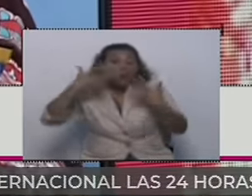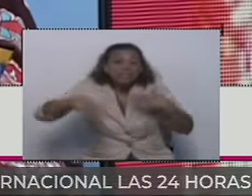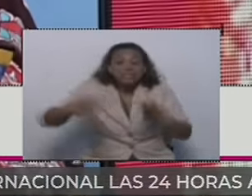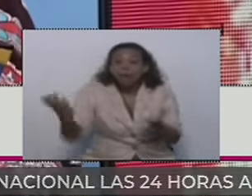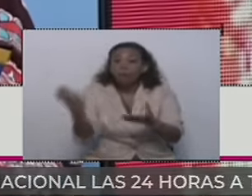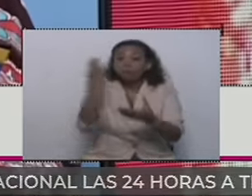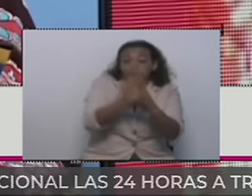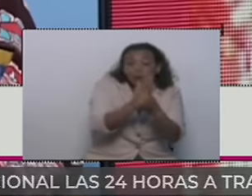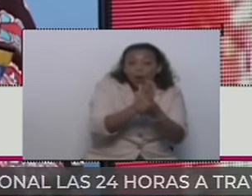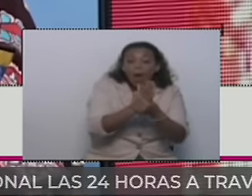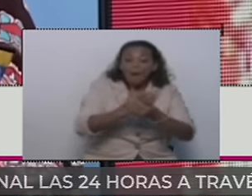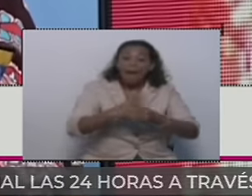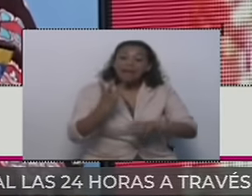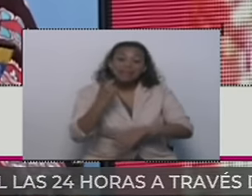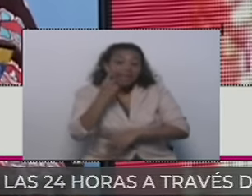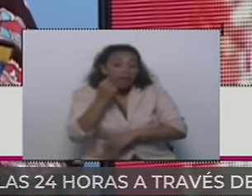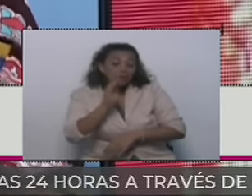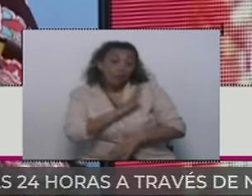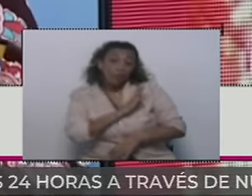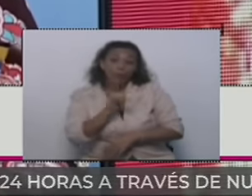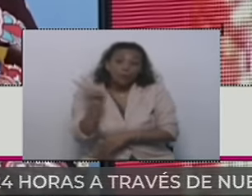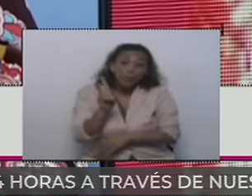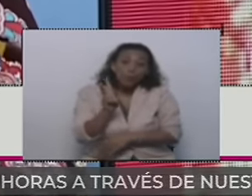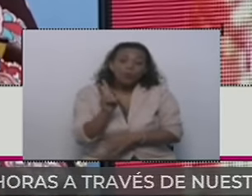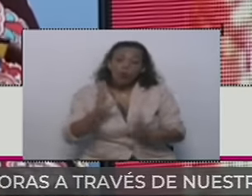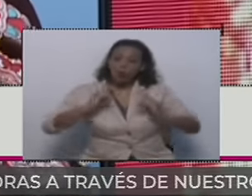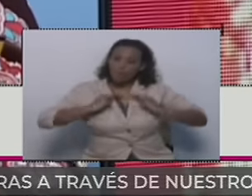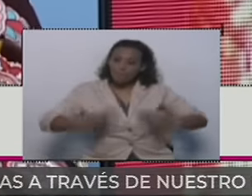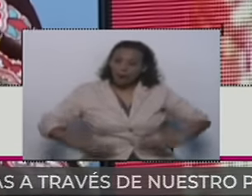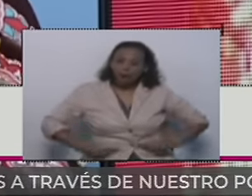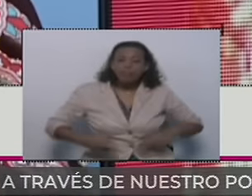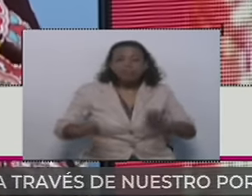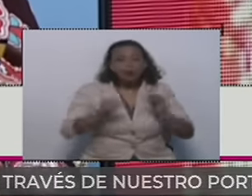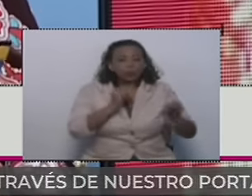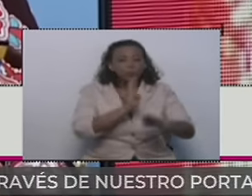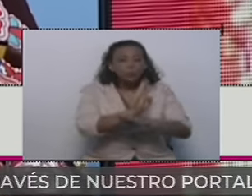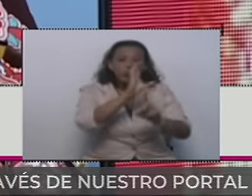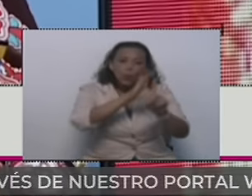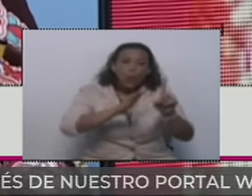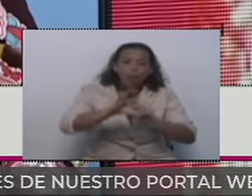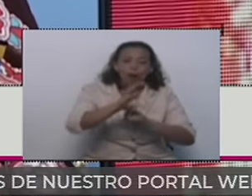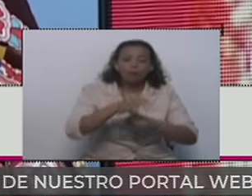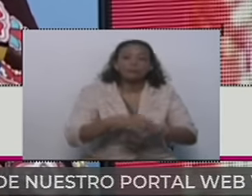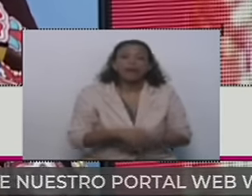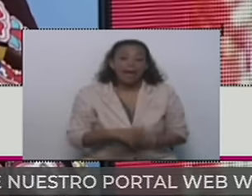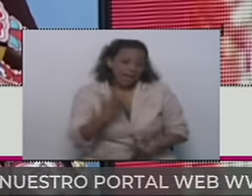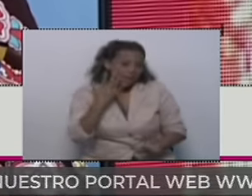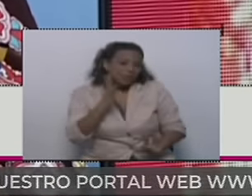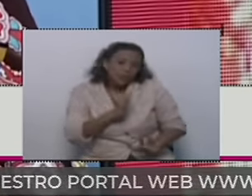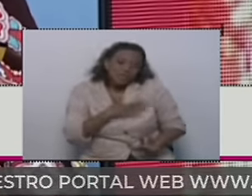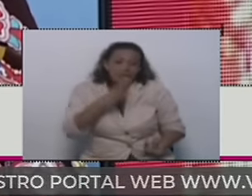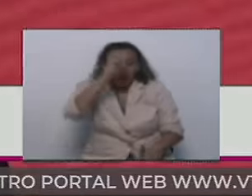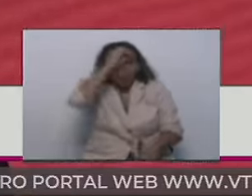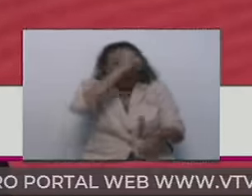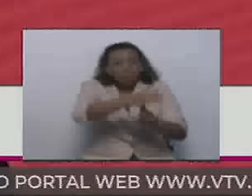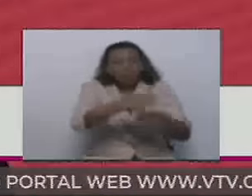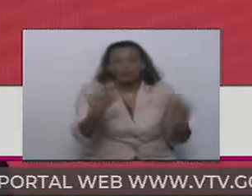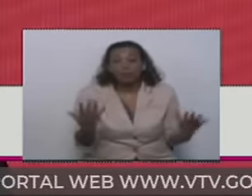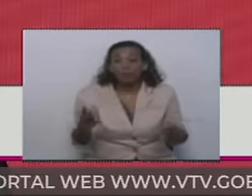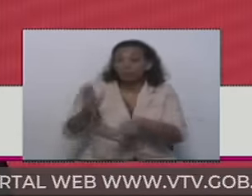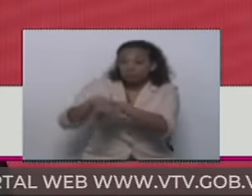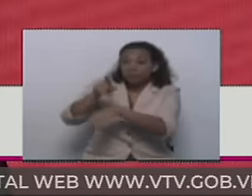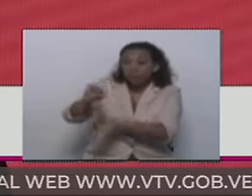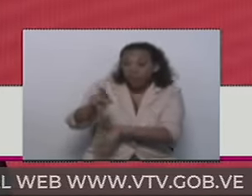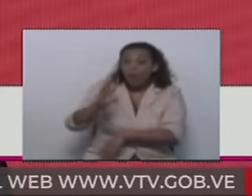de declarar esta tradición como patrimonio inmaterial cultural de la humanidad. Ese es nuestro gran objetivo. Bueno, Ernesto.